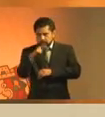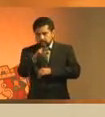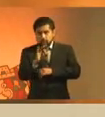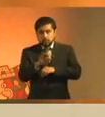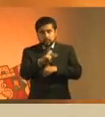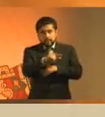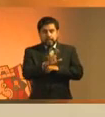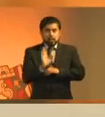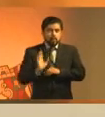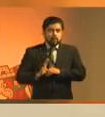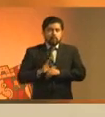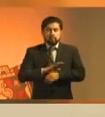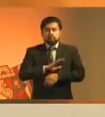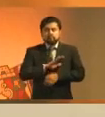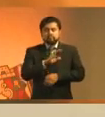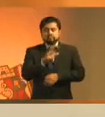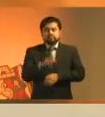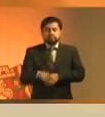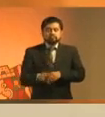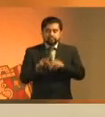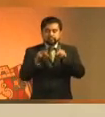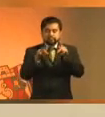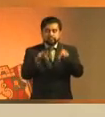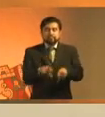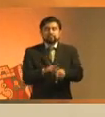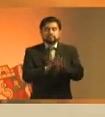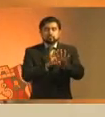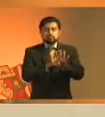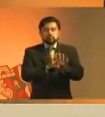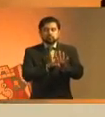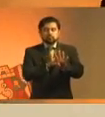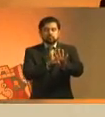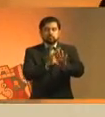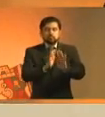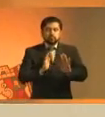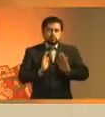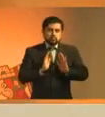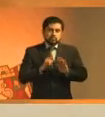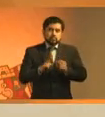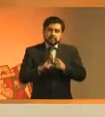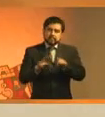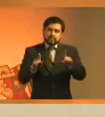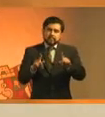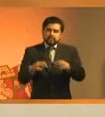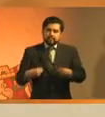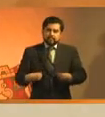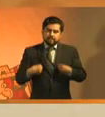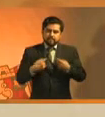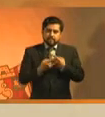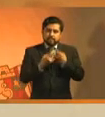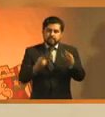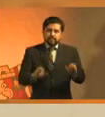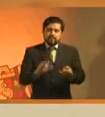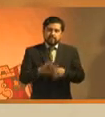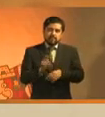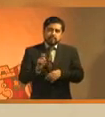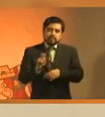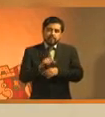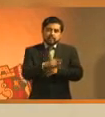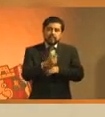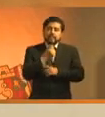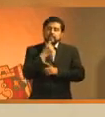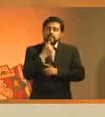panteón militar en un panteón por un ejército si se hubiera dedicado al circo y si hubiera casado con la contorsionista